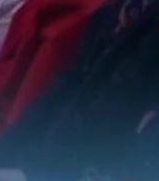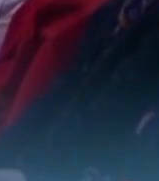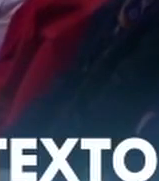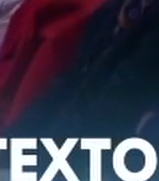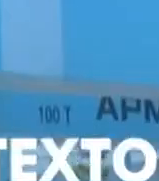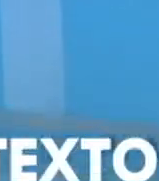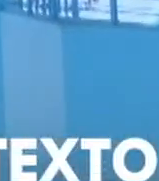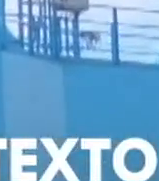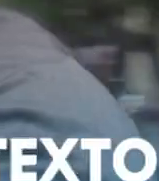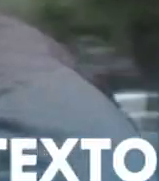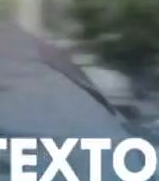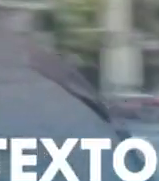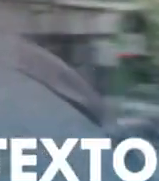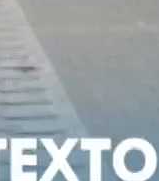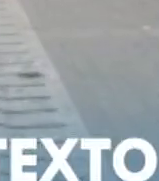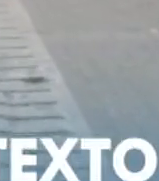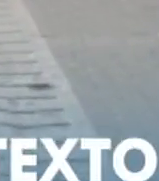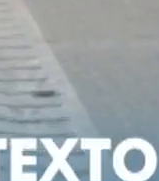Contexto.